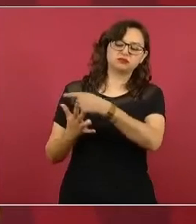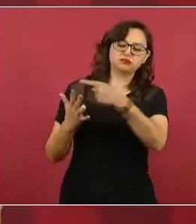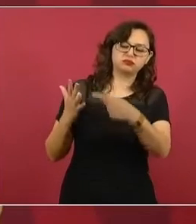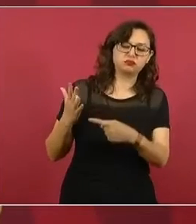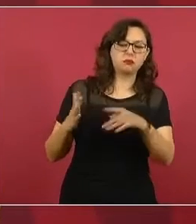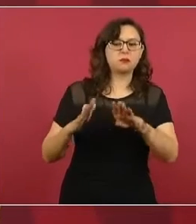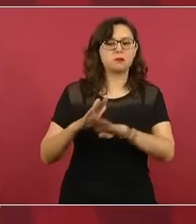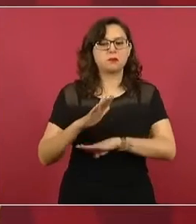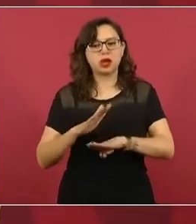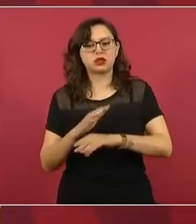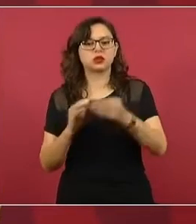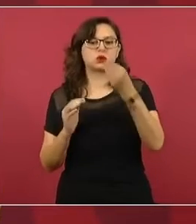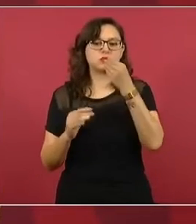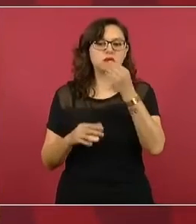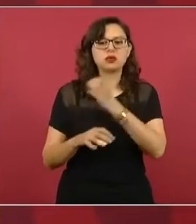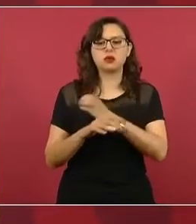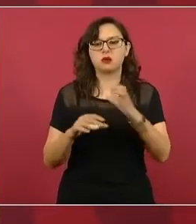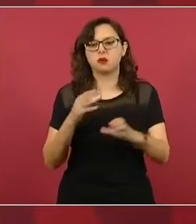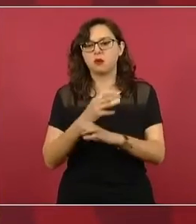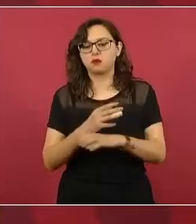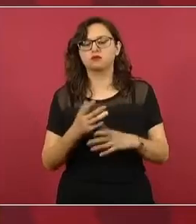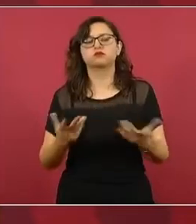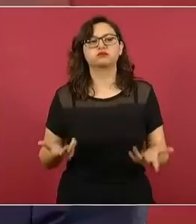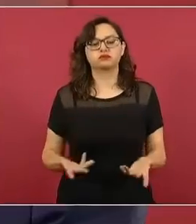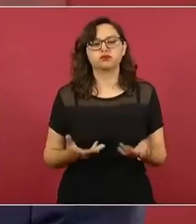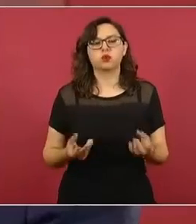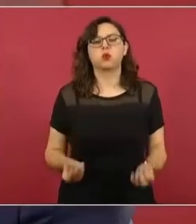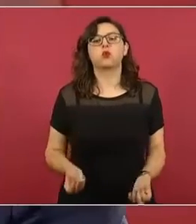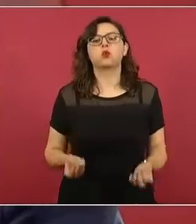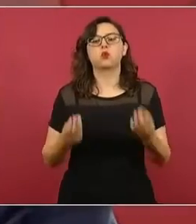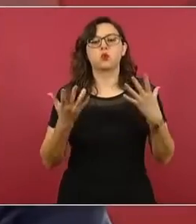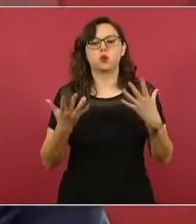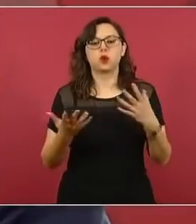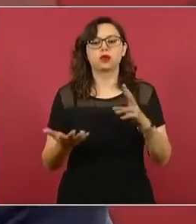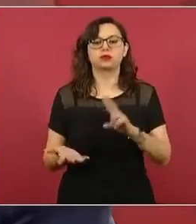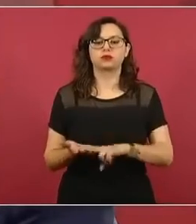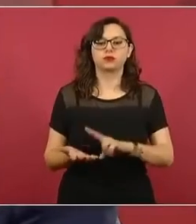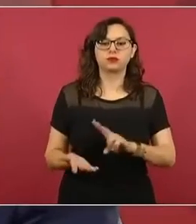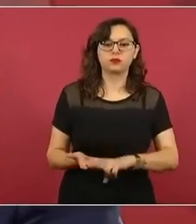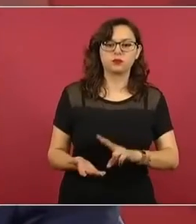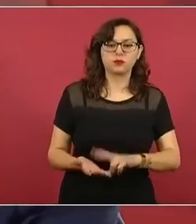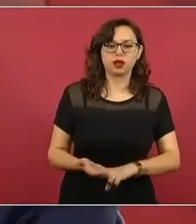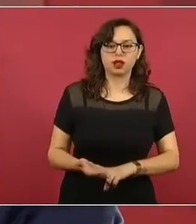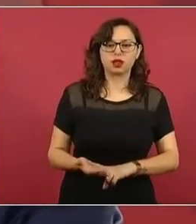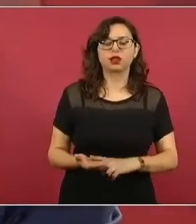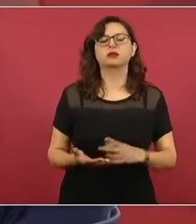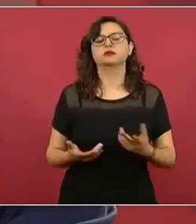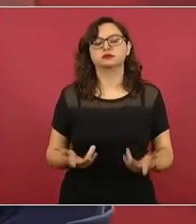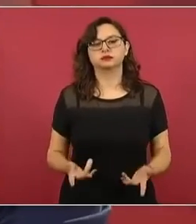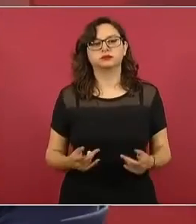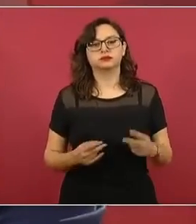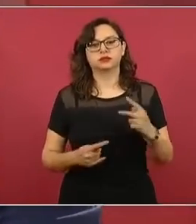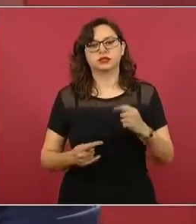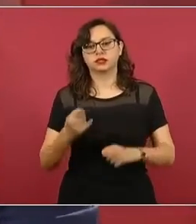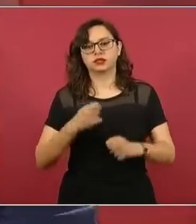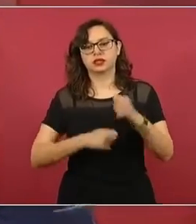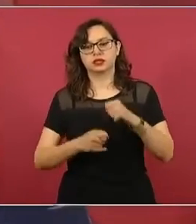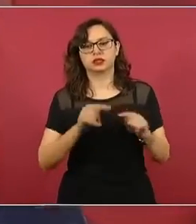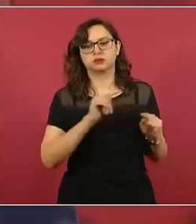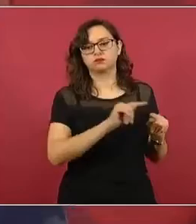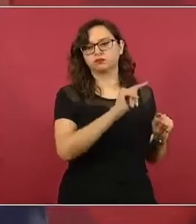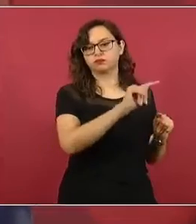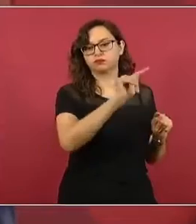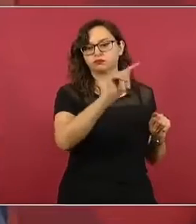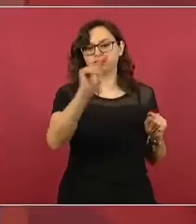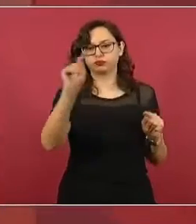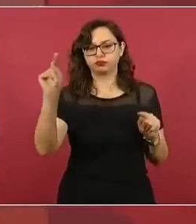en las tiendas de autoservicio, las tiendas departamentales. Esto lo